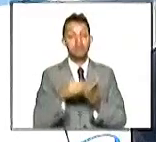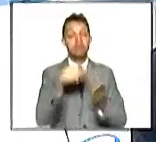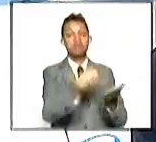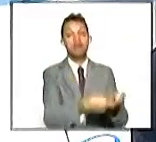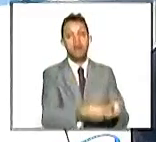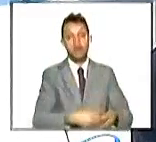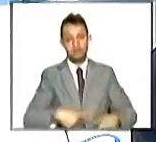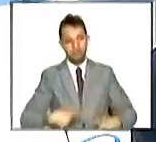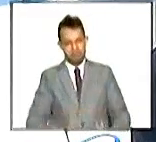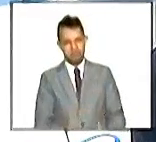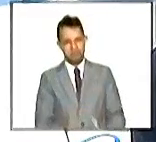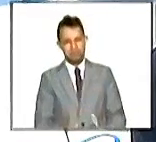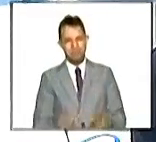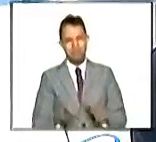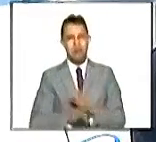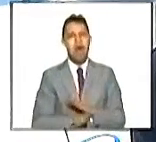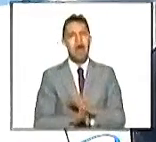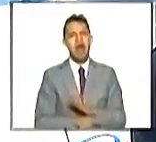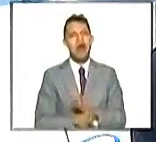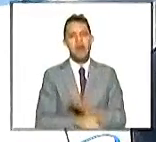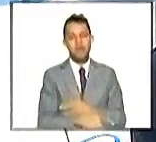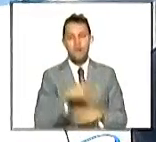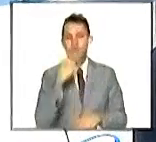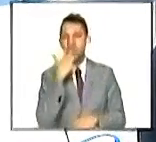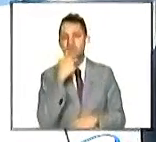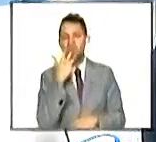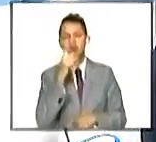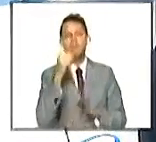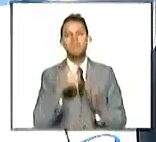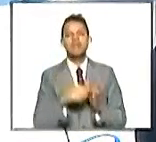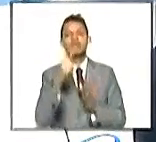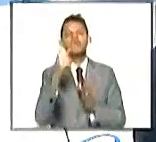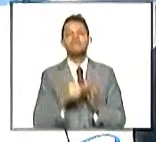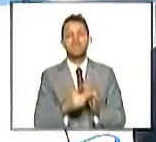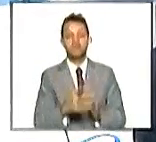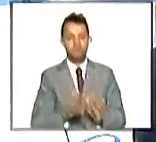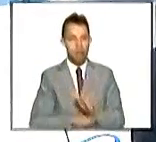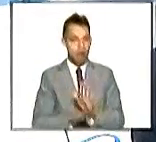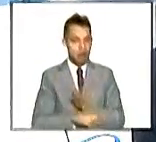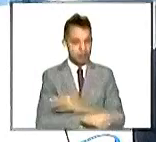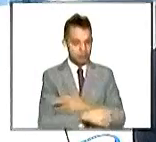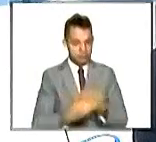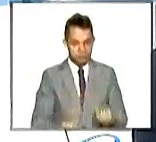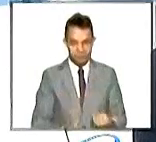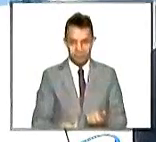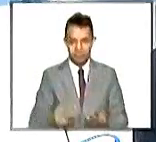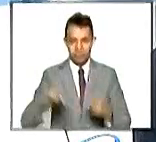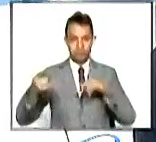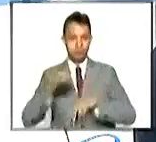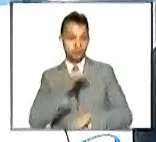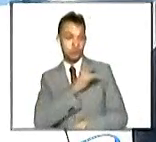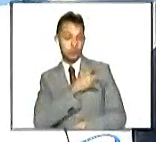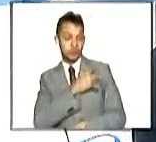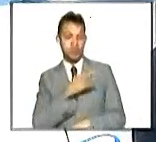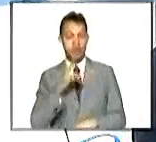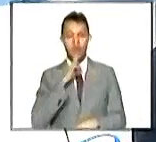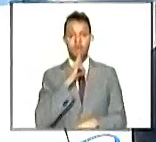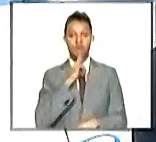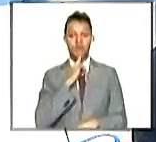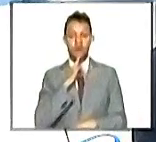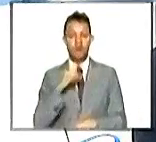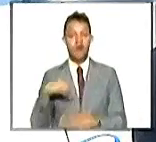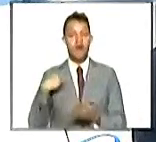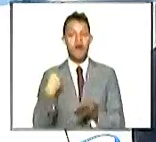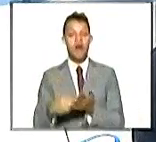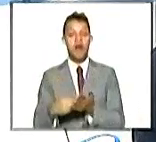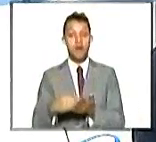o un kilo de cualquier fruta 1.500 pesos. Entonces no es justo que lleguemos a ese nivel en